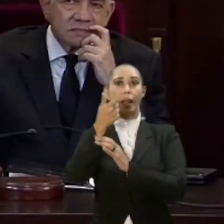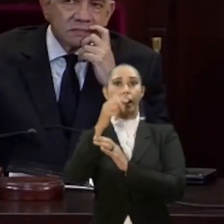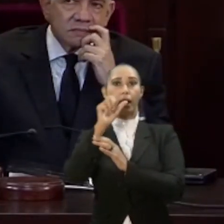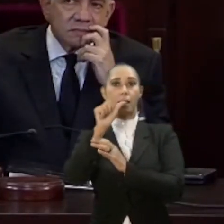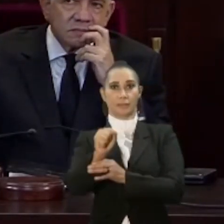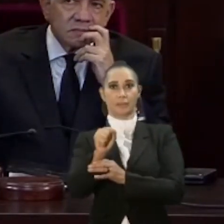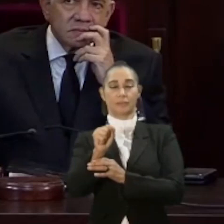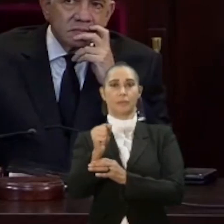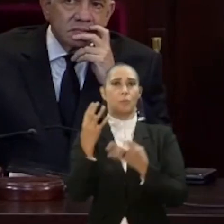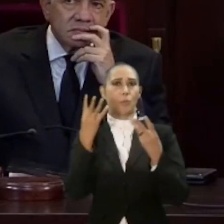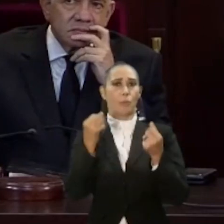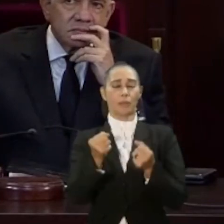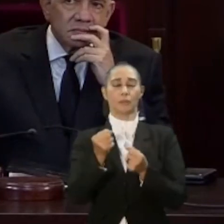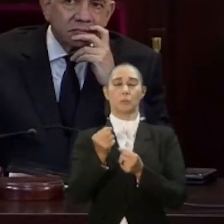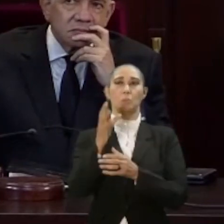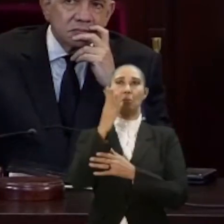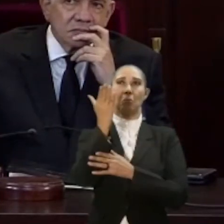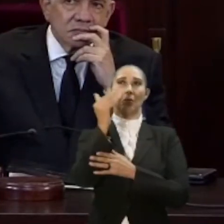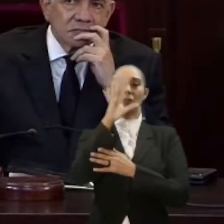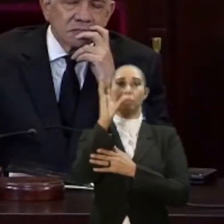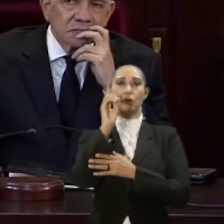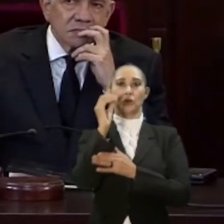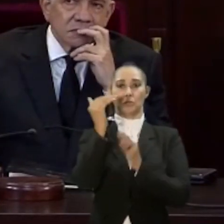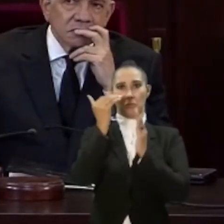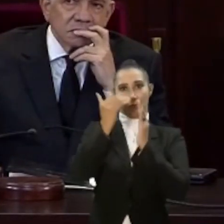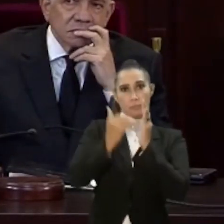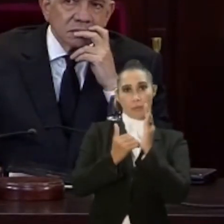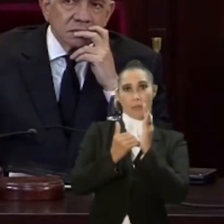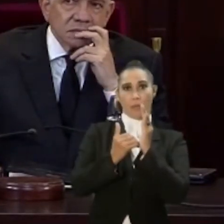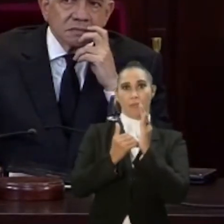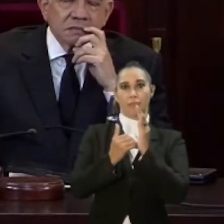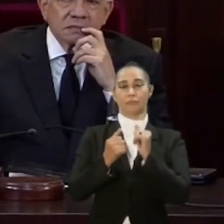de 15% más bajo que los comprados a Punta Catalina.